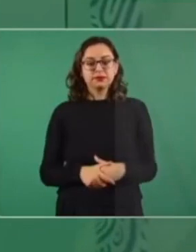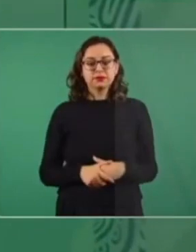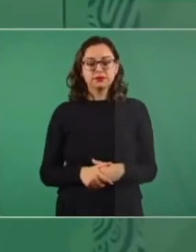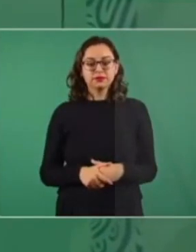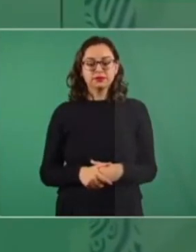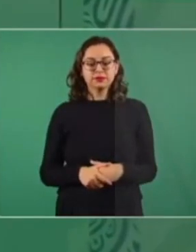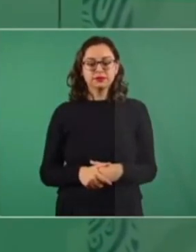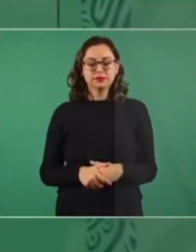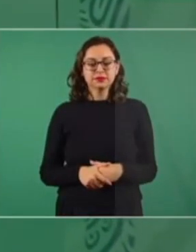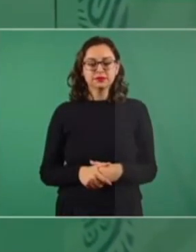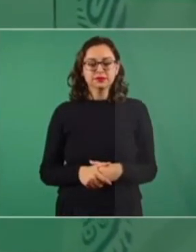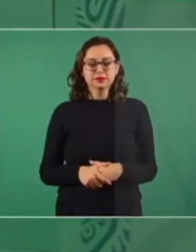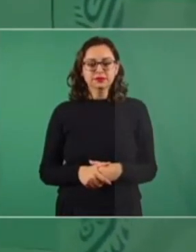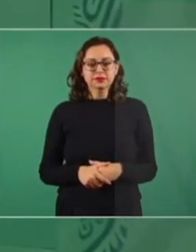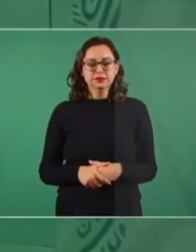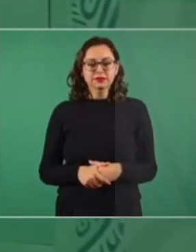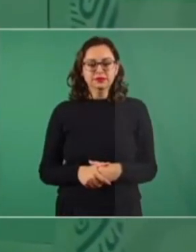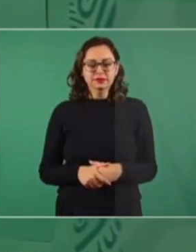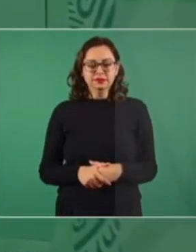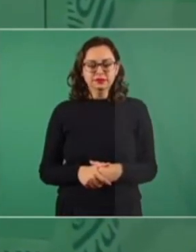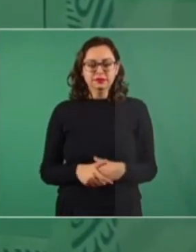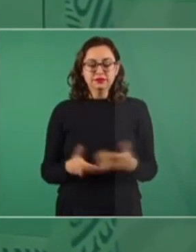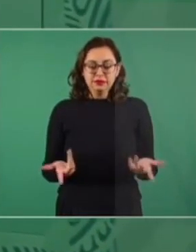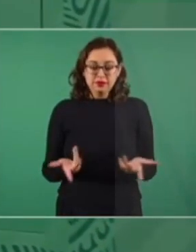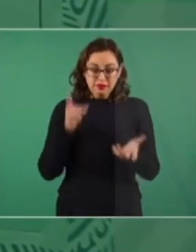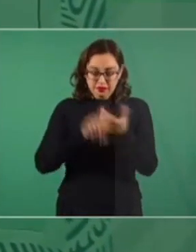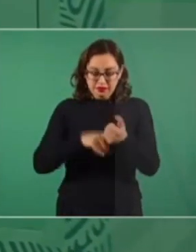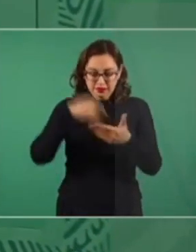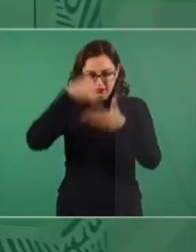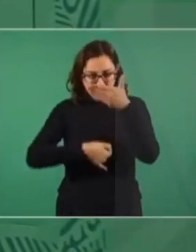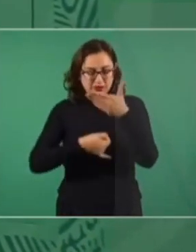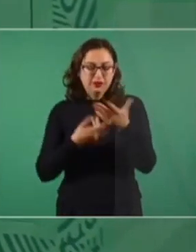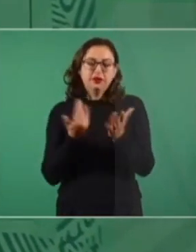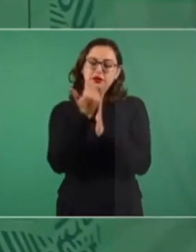en estricto sentido, en la formalidad sí.